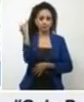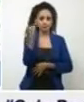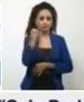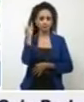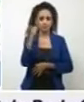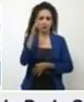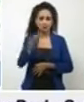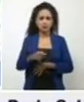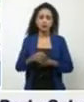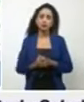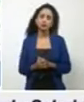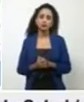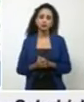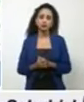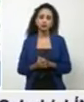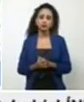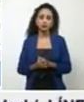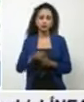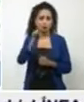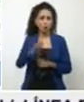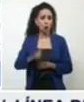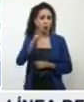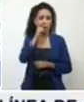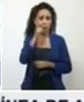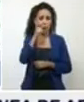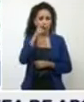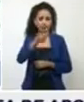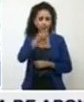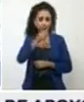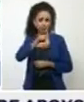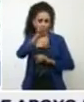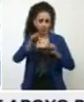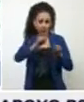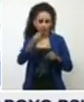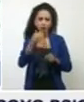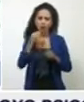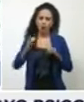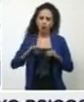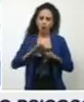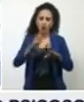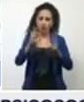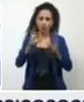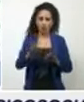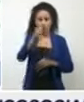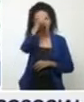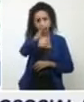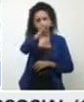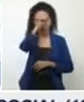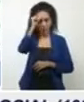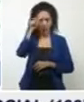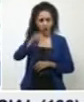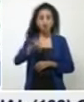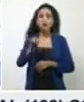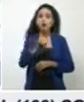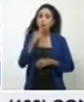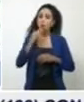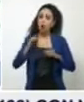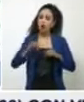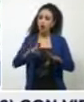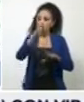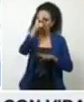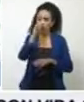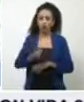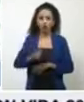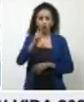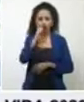la misma el moderador Héctor Amec Velázquez. Muy buenos días de domingo, también los buenos días para el doctor